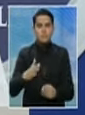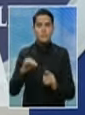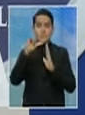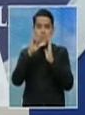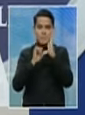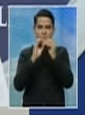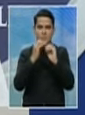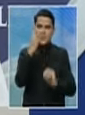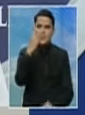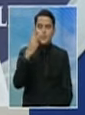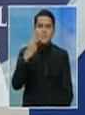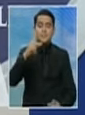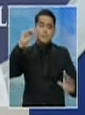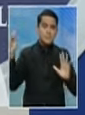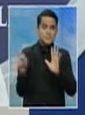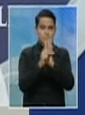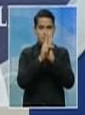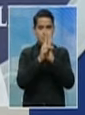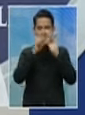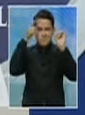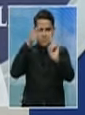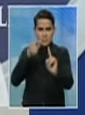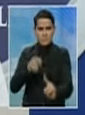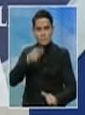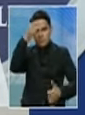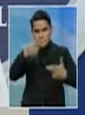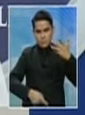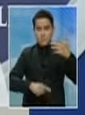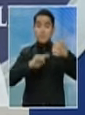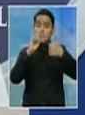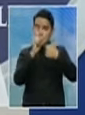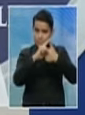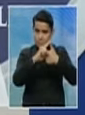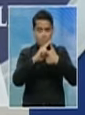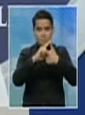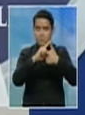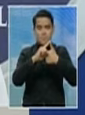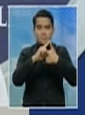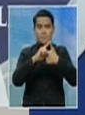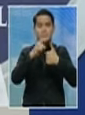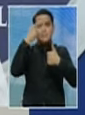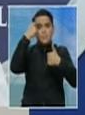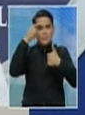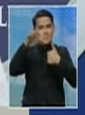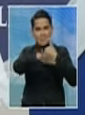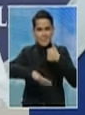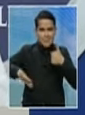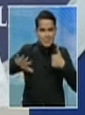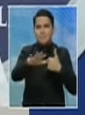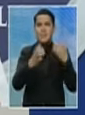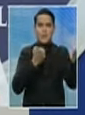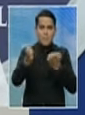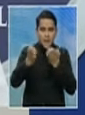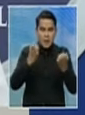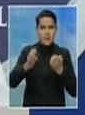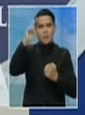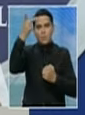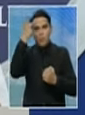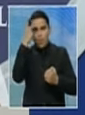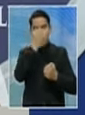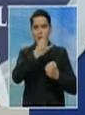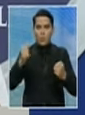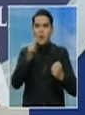2. Prohibiciones específicas. 1. Se suspenden labores en el sector público y privado durante